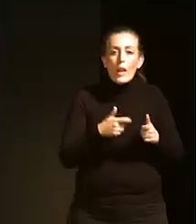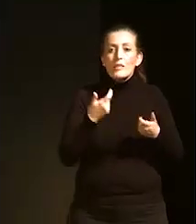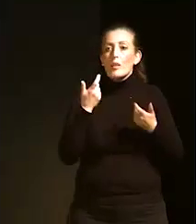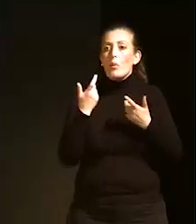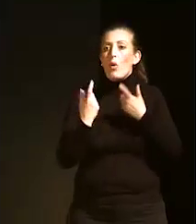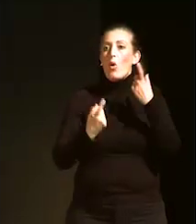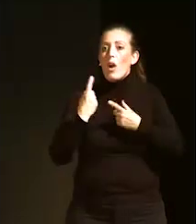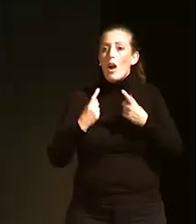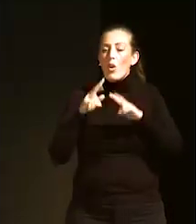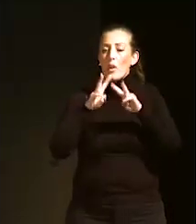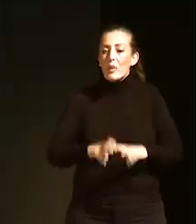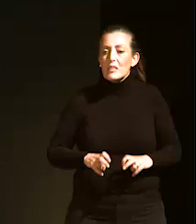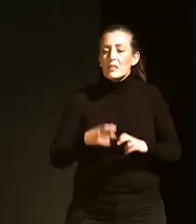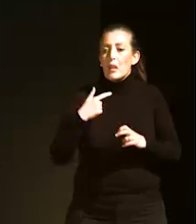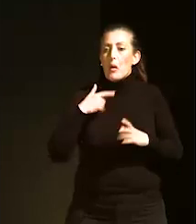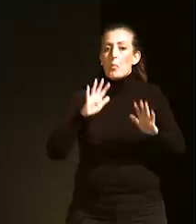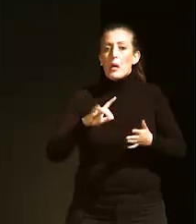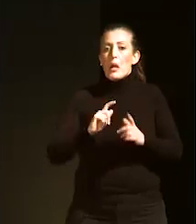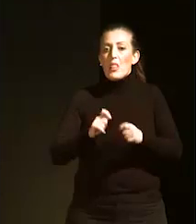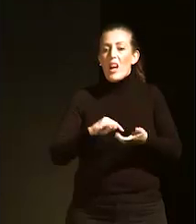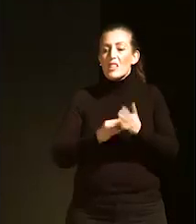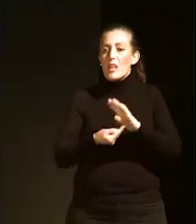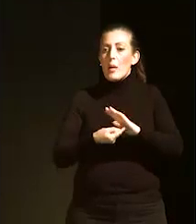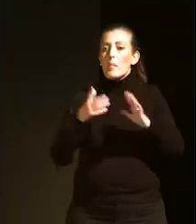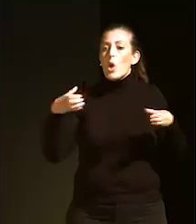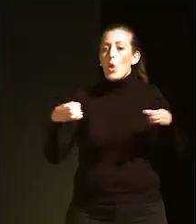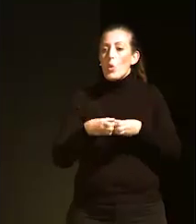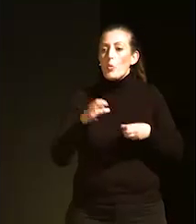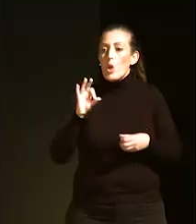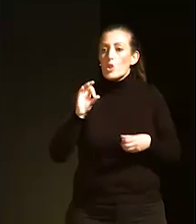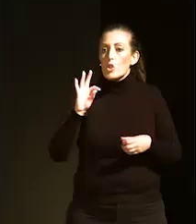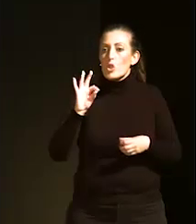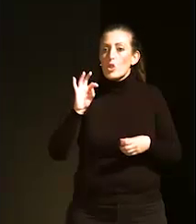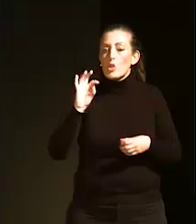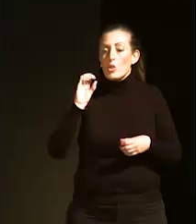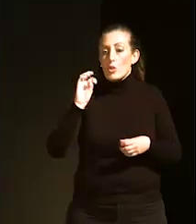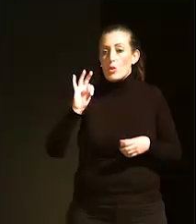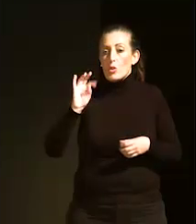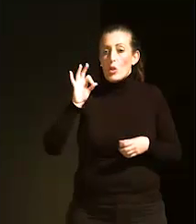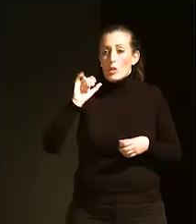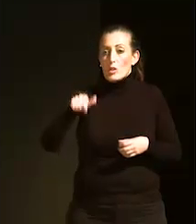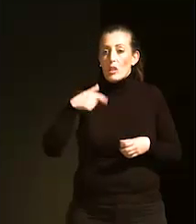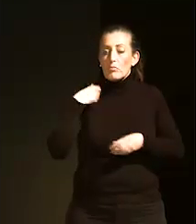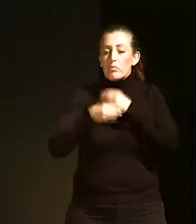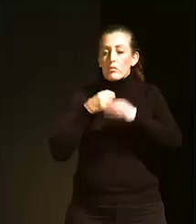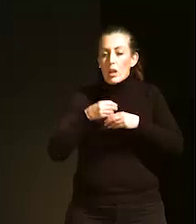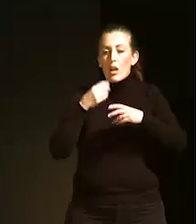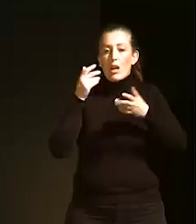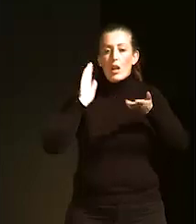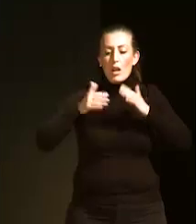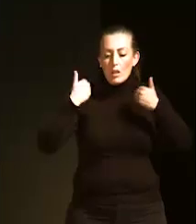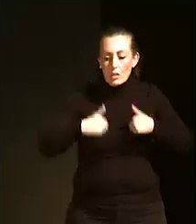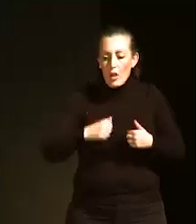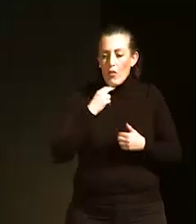escena haciendo algo pero no se sistematiza y el grupo tsotsil hizo una sistematización de su entrenamiento del entrenamiento del